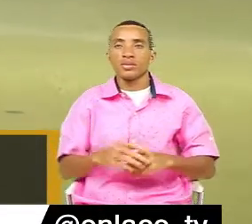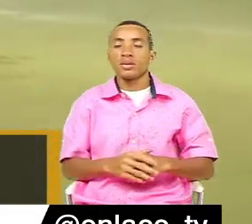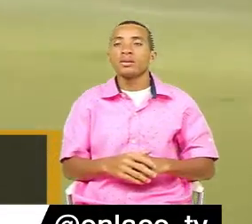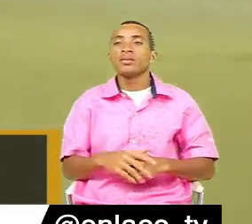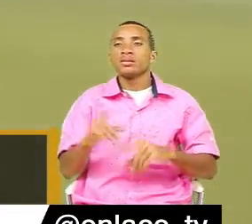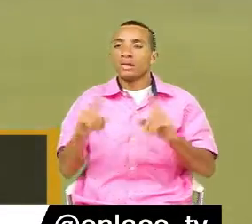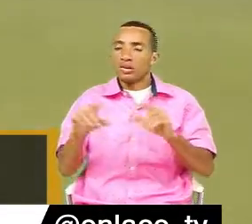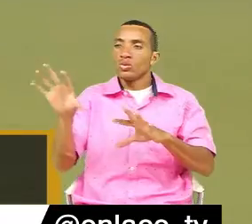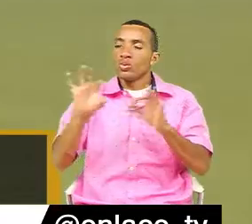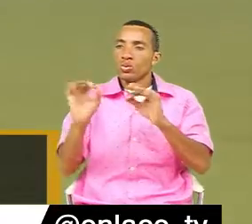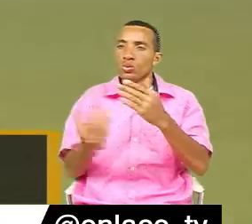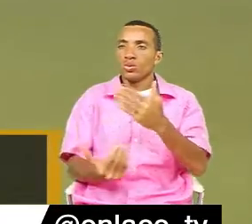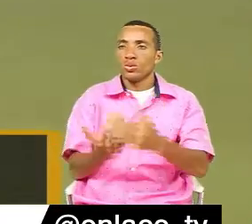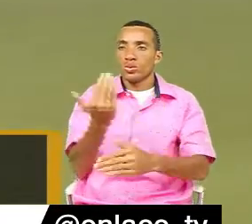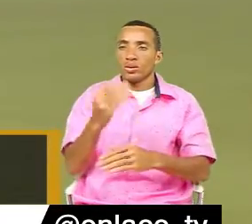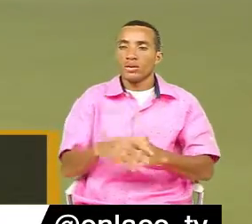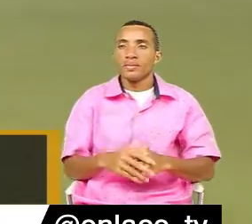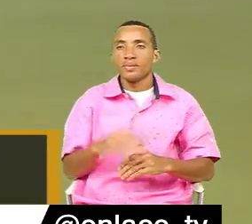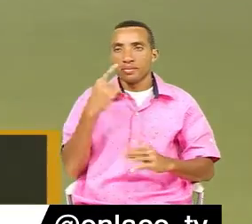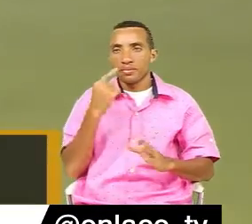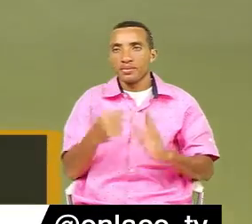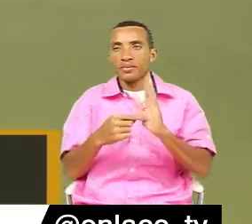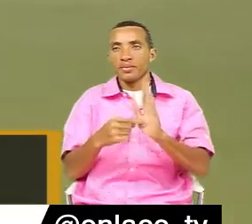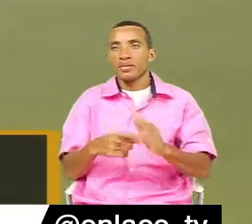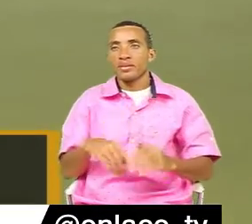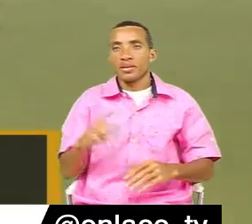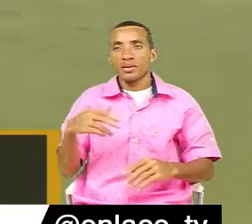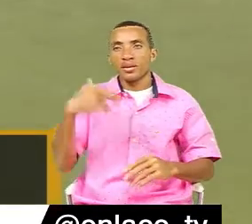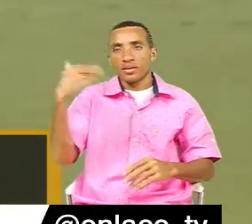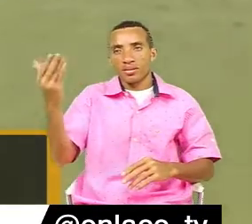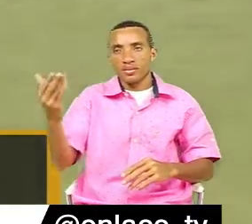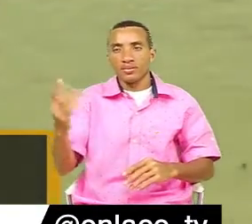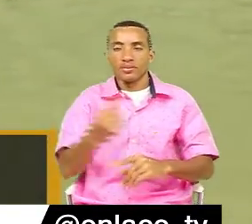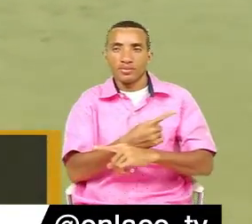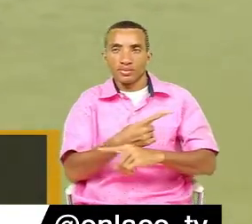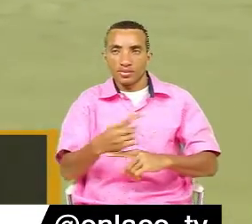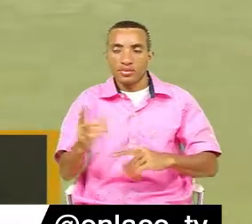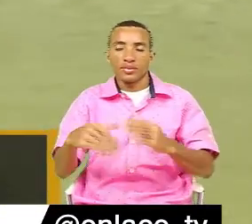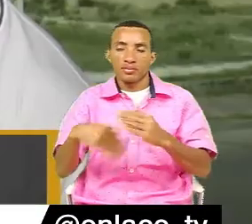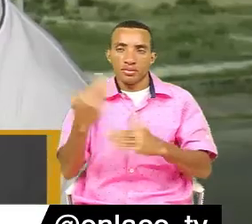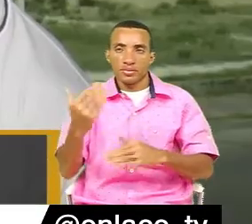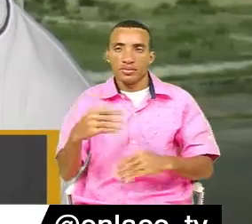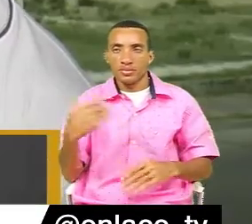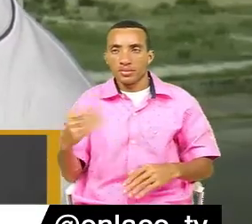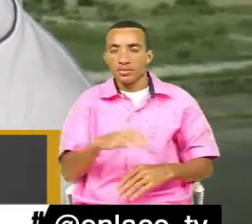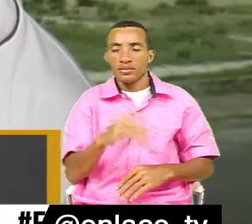no sé, no lo hemos visto todavía, pero entonces lo vamos a ver la próxima semana, que van a debutar. Pues aquí juegan